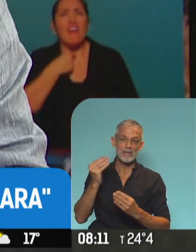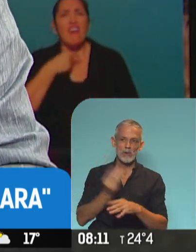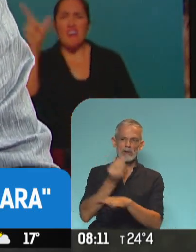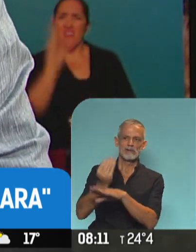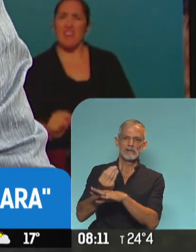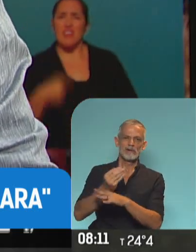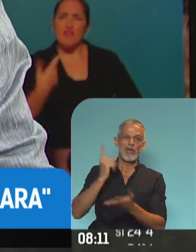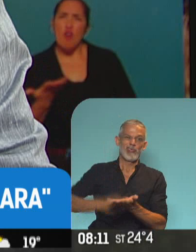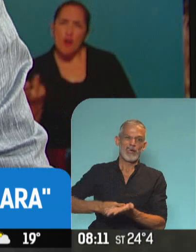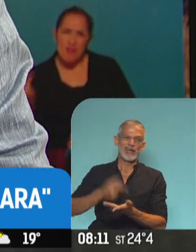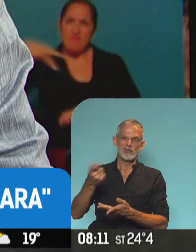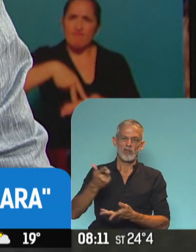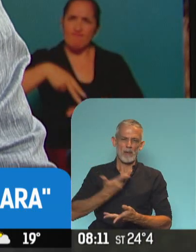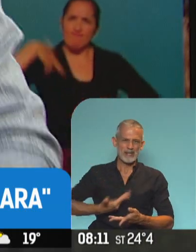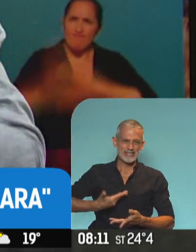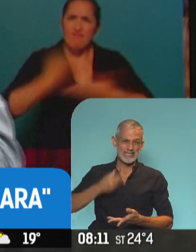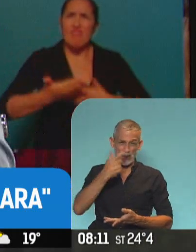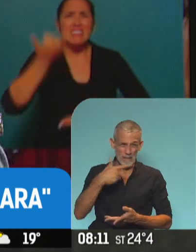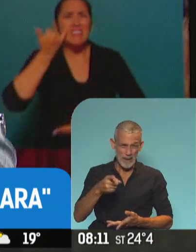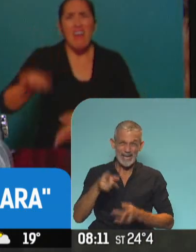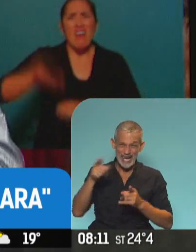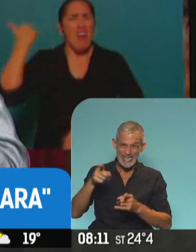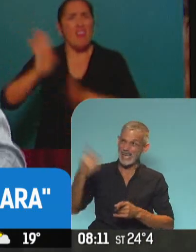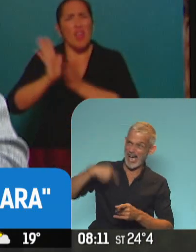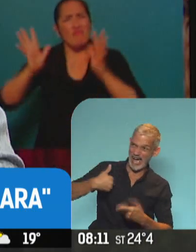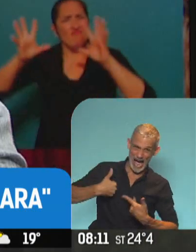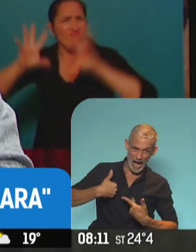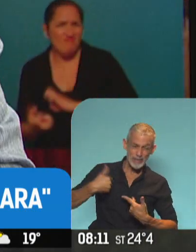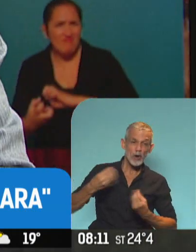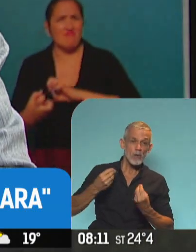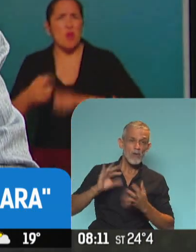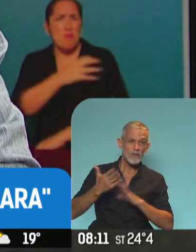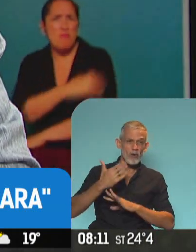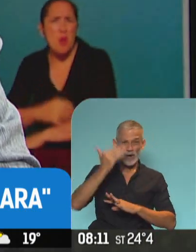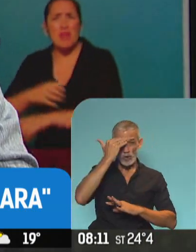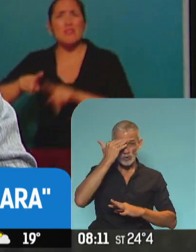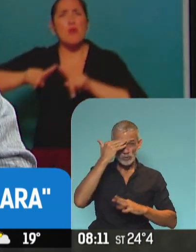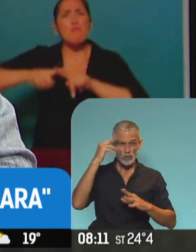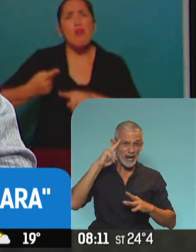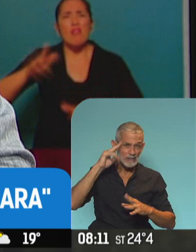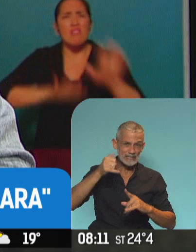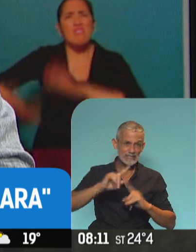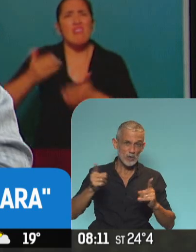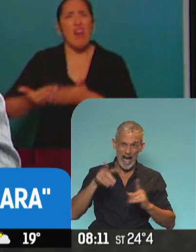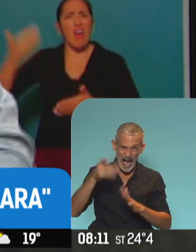un decreto que le da un presidente como Macri, ¿va a ser el que me diga cómo va a ser la constitucionalidad en este país?